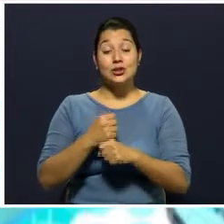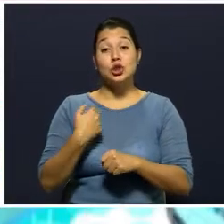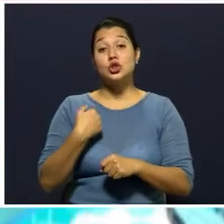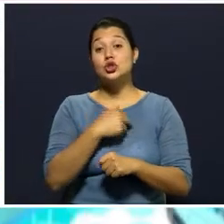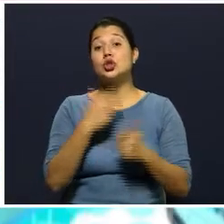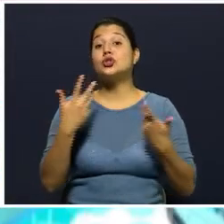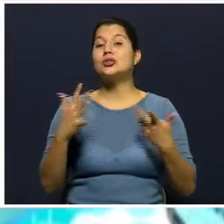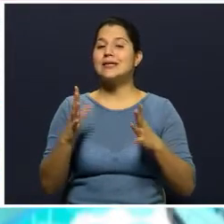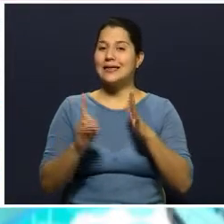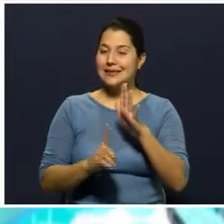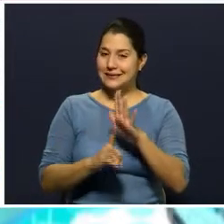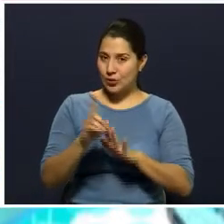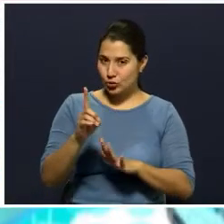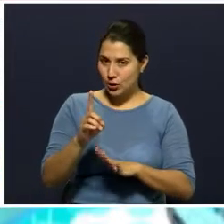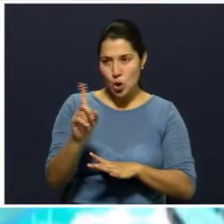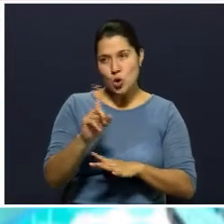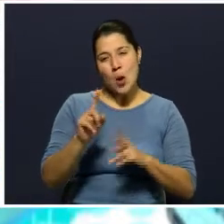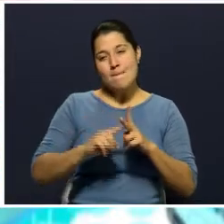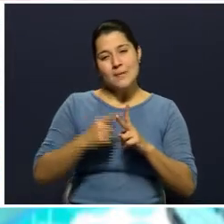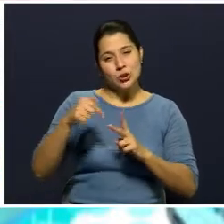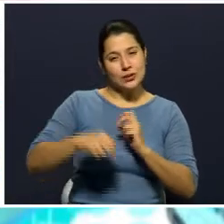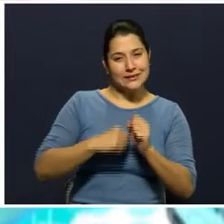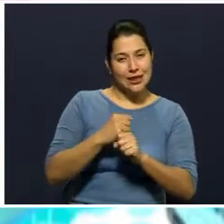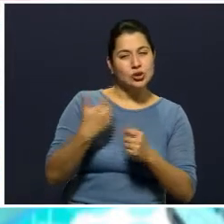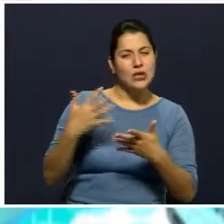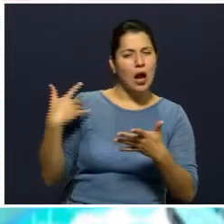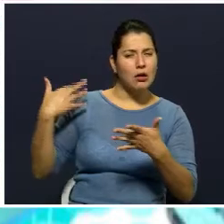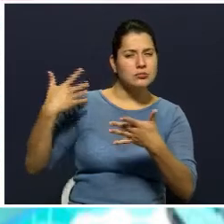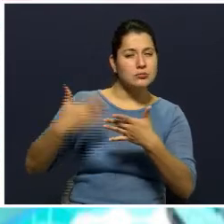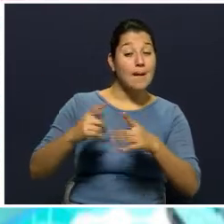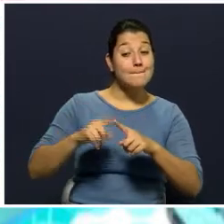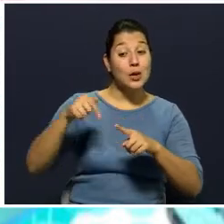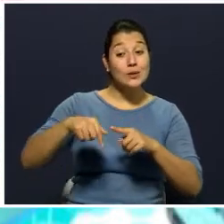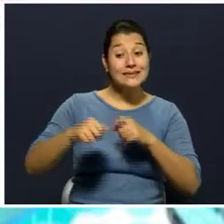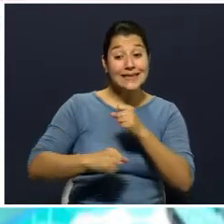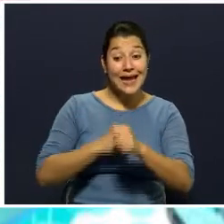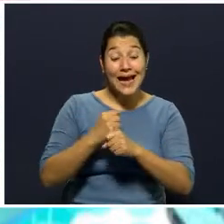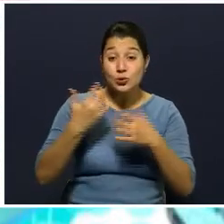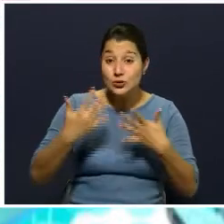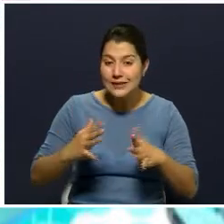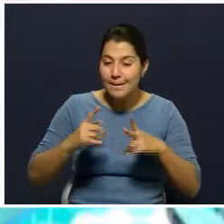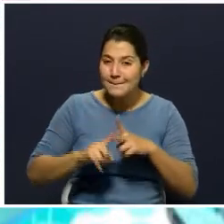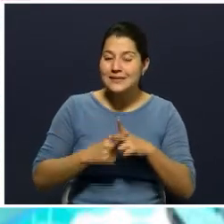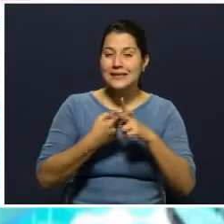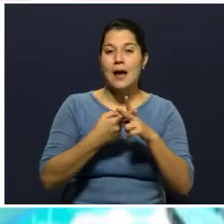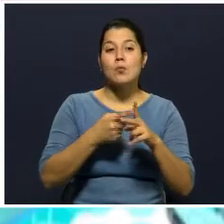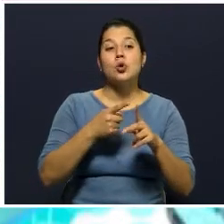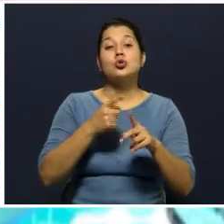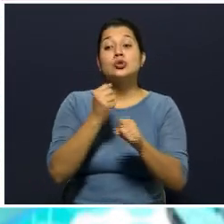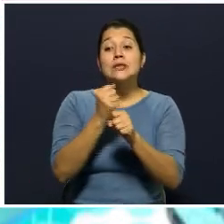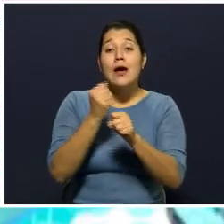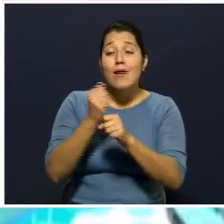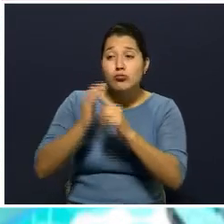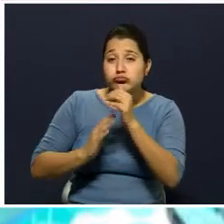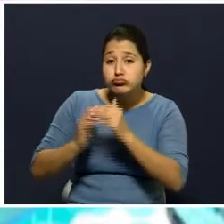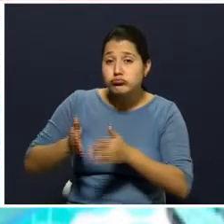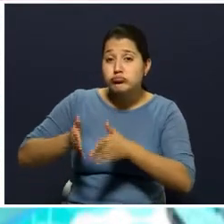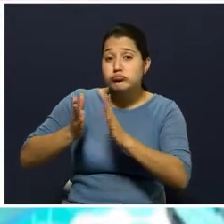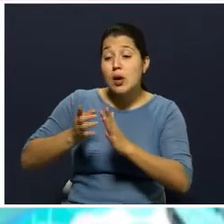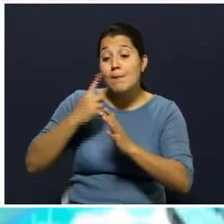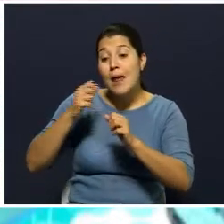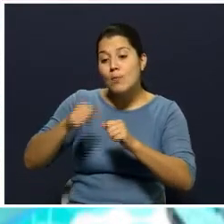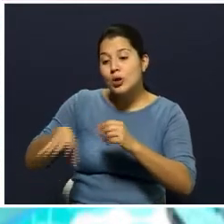venido desarrollando, no fue que empezó este año, sino que ya venía, pero este año estamos desarrollando varias obras de infraestructura para sumarle